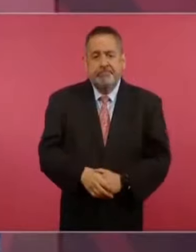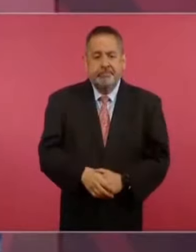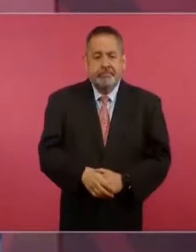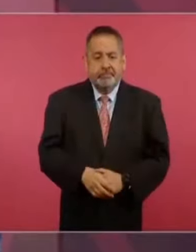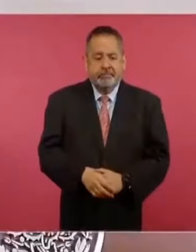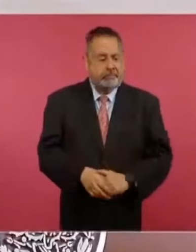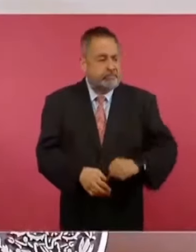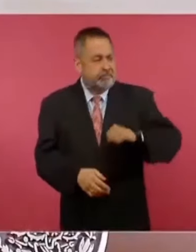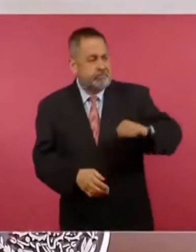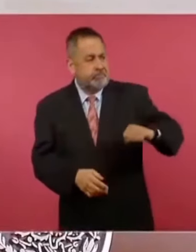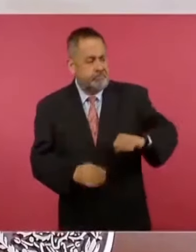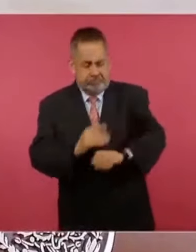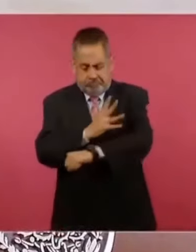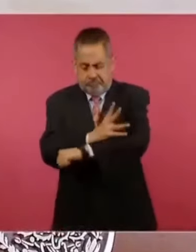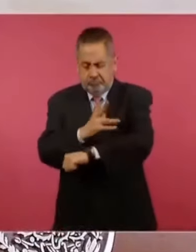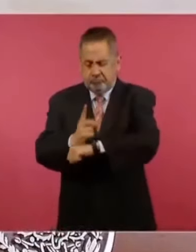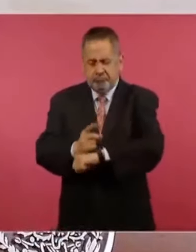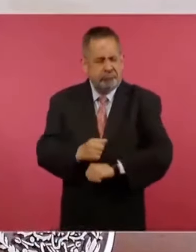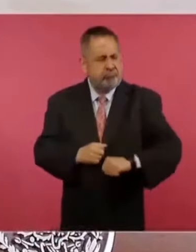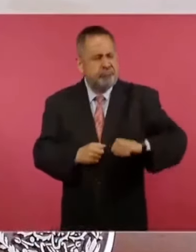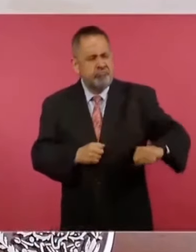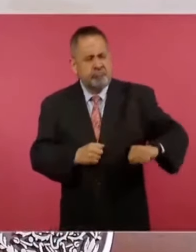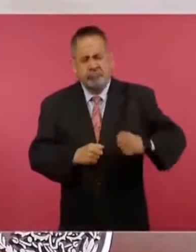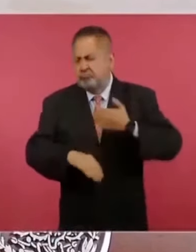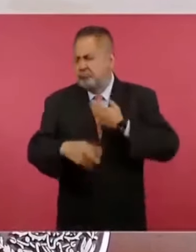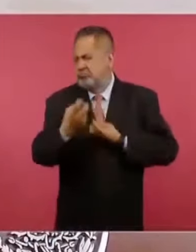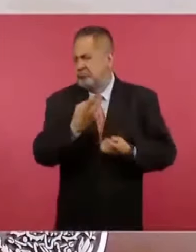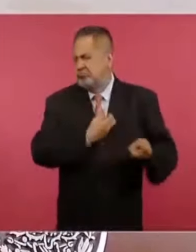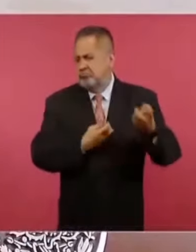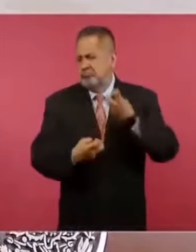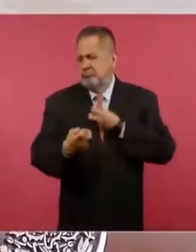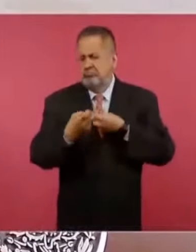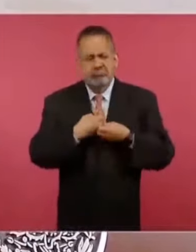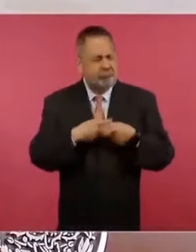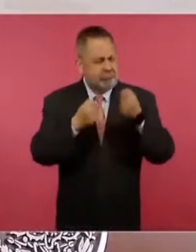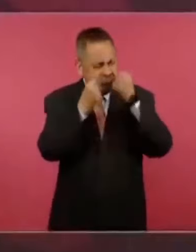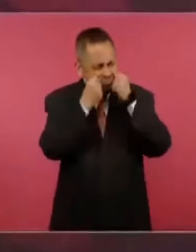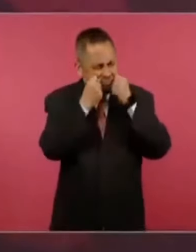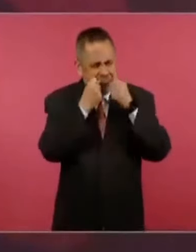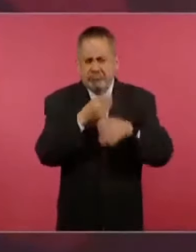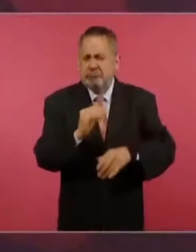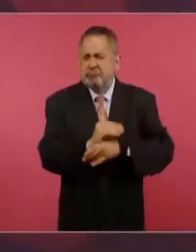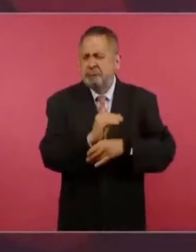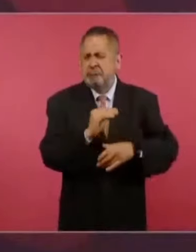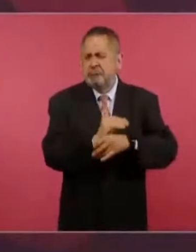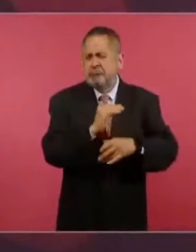Si se tiene autoridad moral, no pasa nada, se resbala todo.